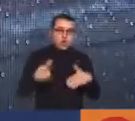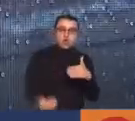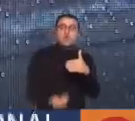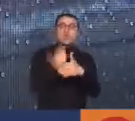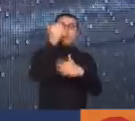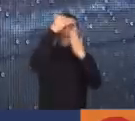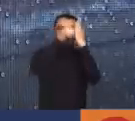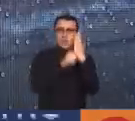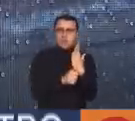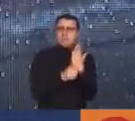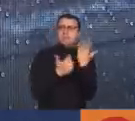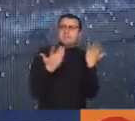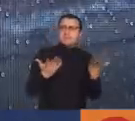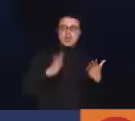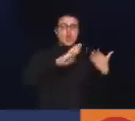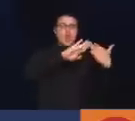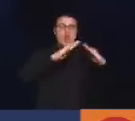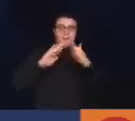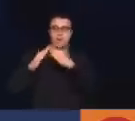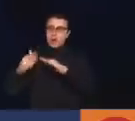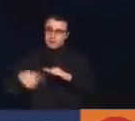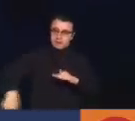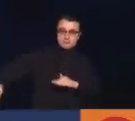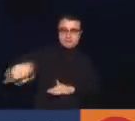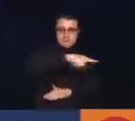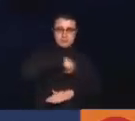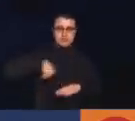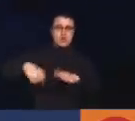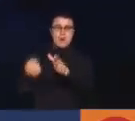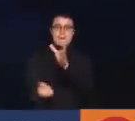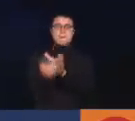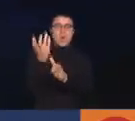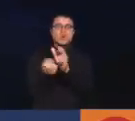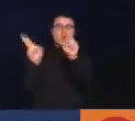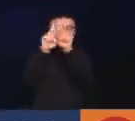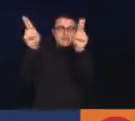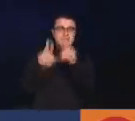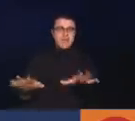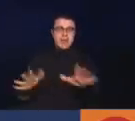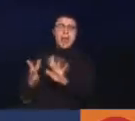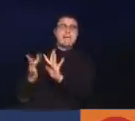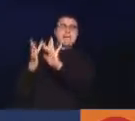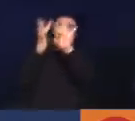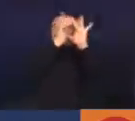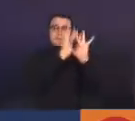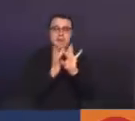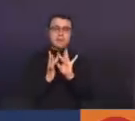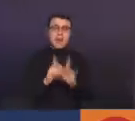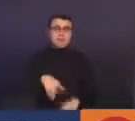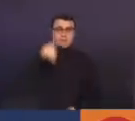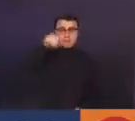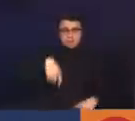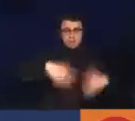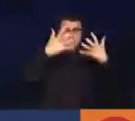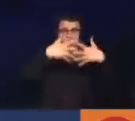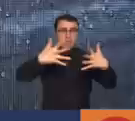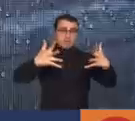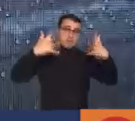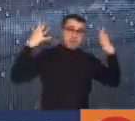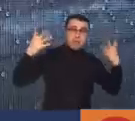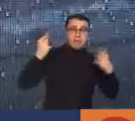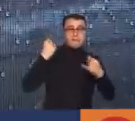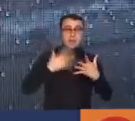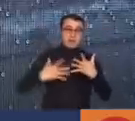se llama Comunidades de Conectividad, y es que no se necesita un gran empresario con mucha plata